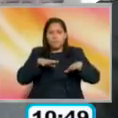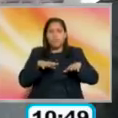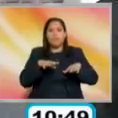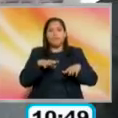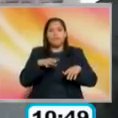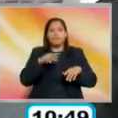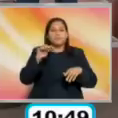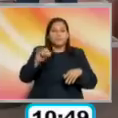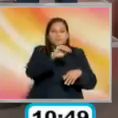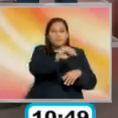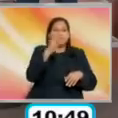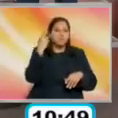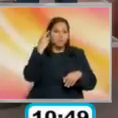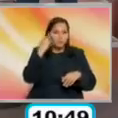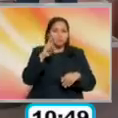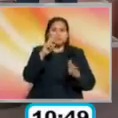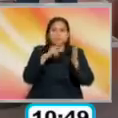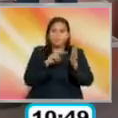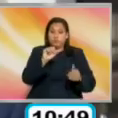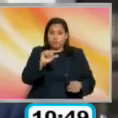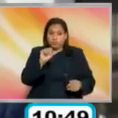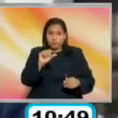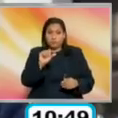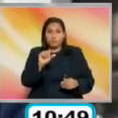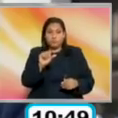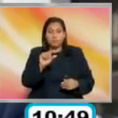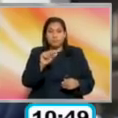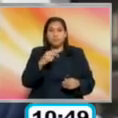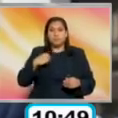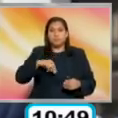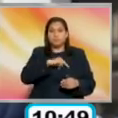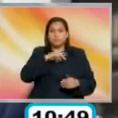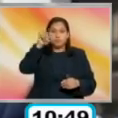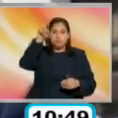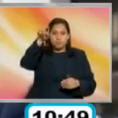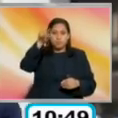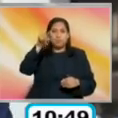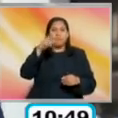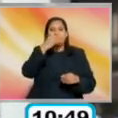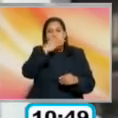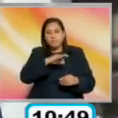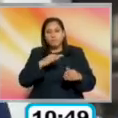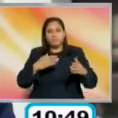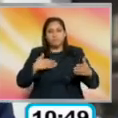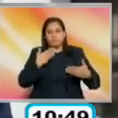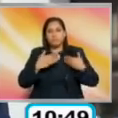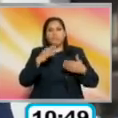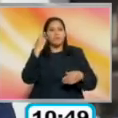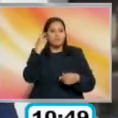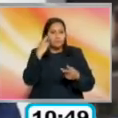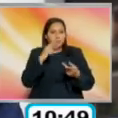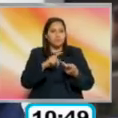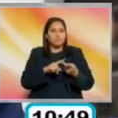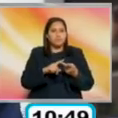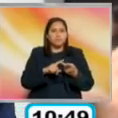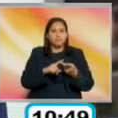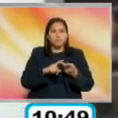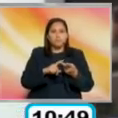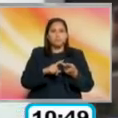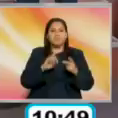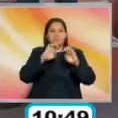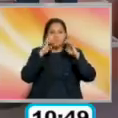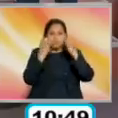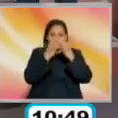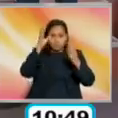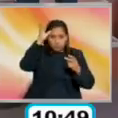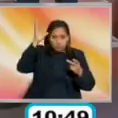radios, ¿no? Así es, el 2016 estuvimos ahí en varias fiestas de la radio, En el Estadio Azteca. En el